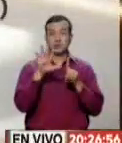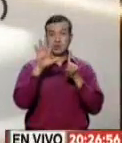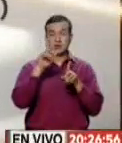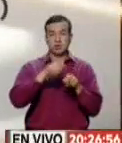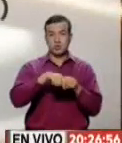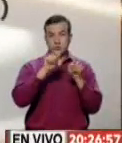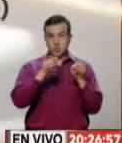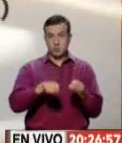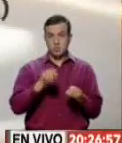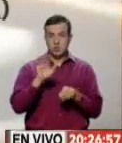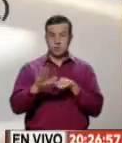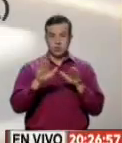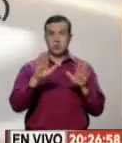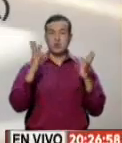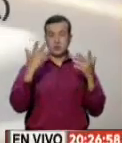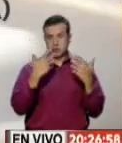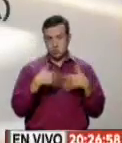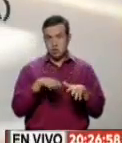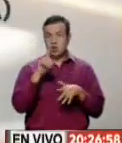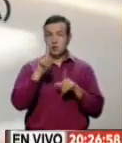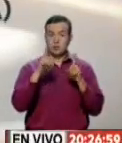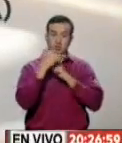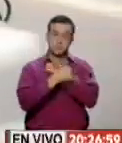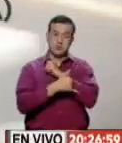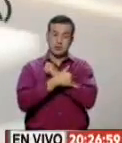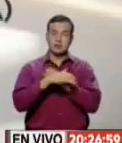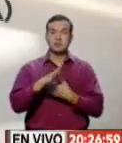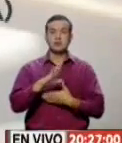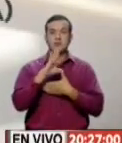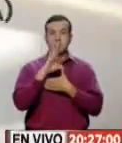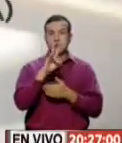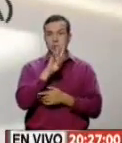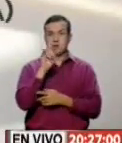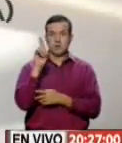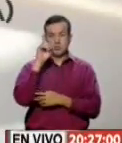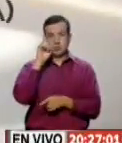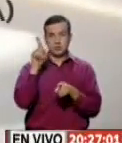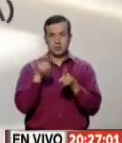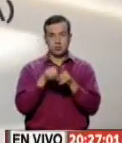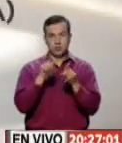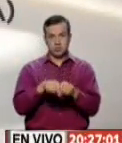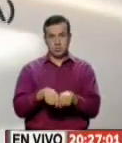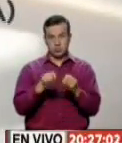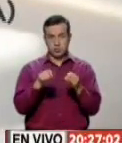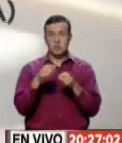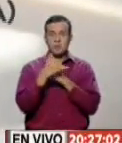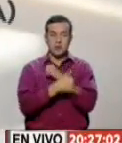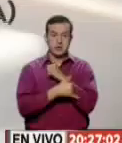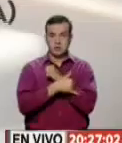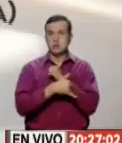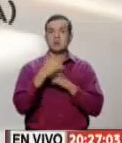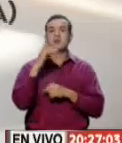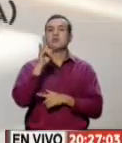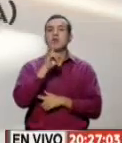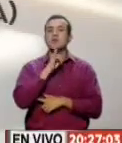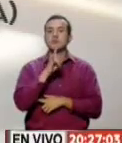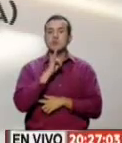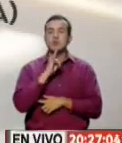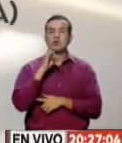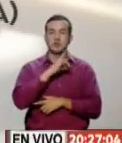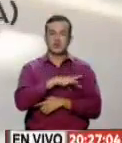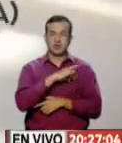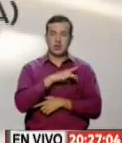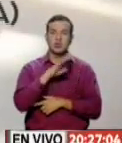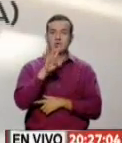convenios multilaterales de extradición con varios países de América y 21 tratados bilaterales con países como Estados Unidos,